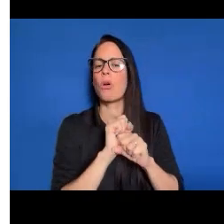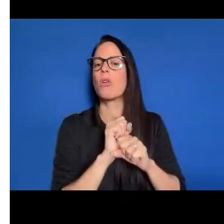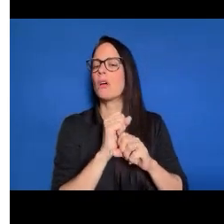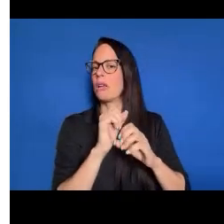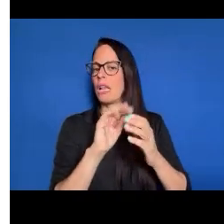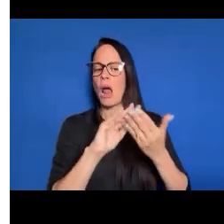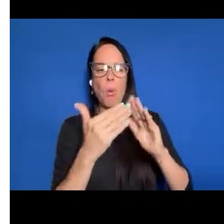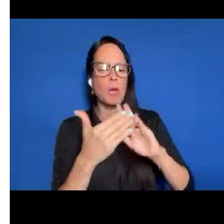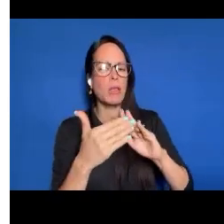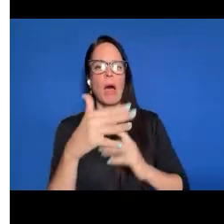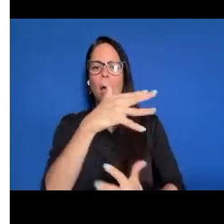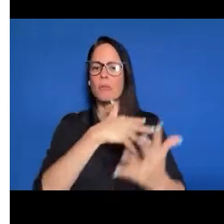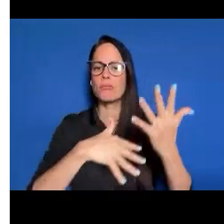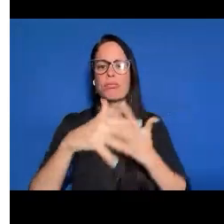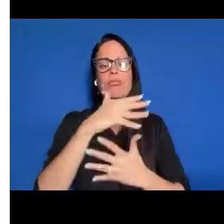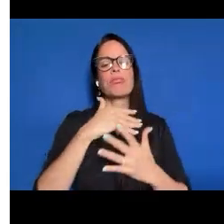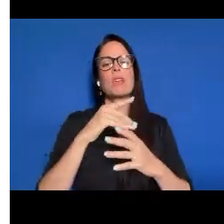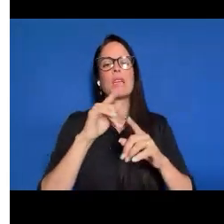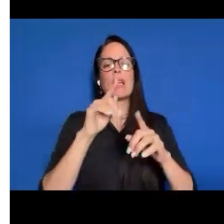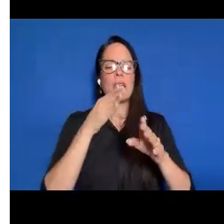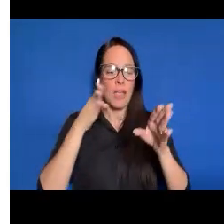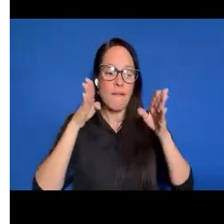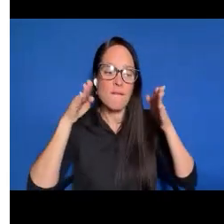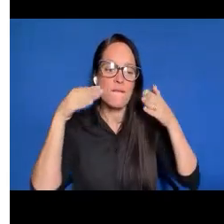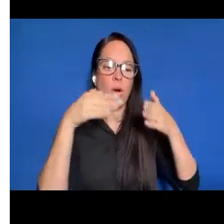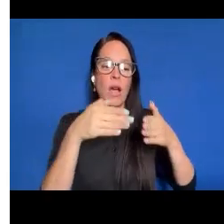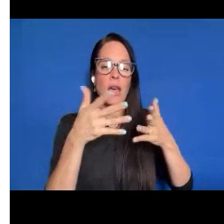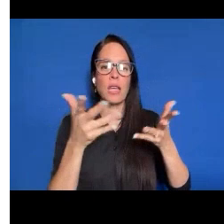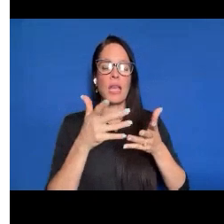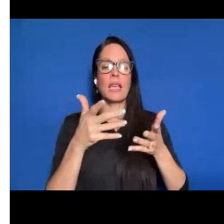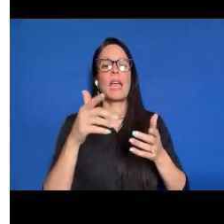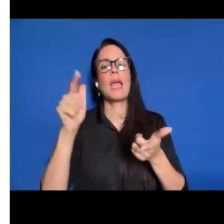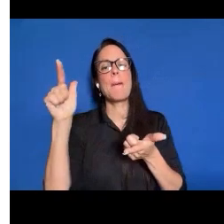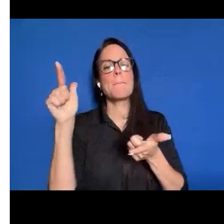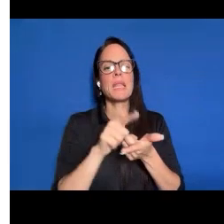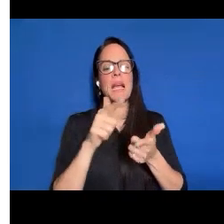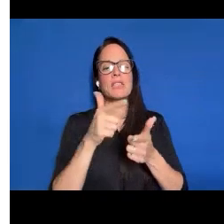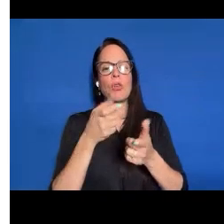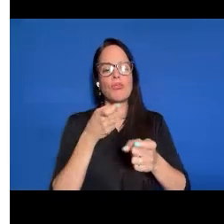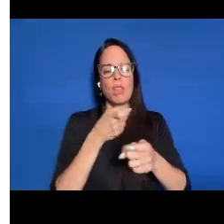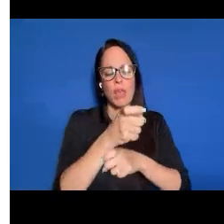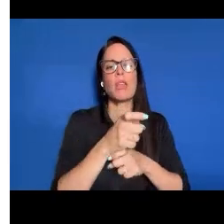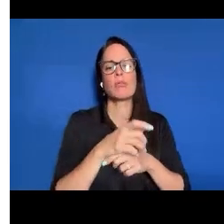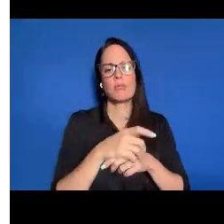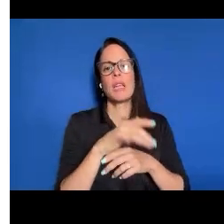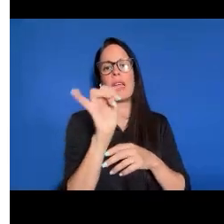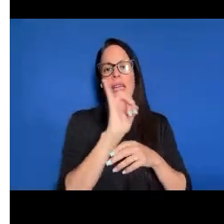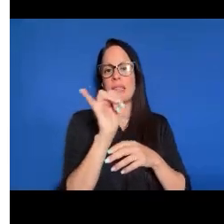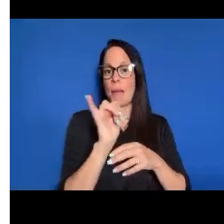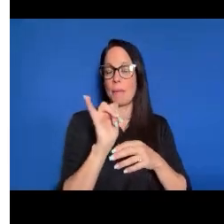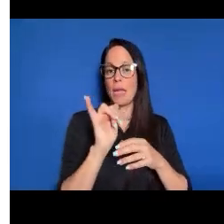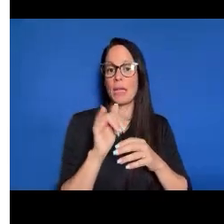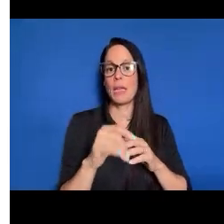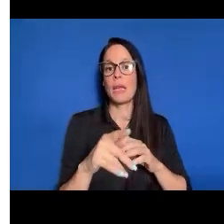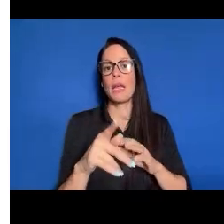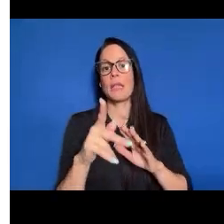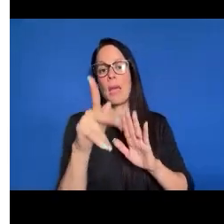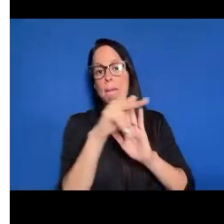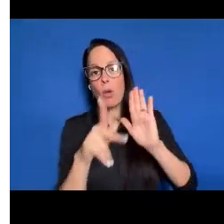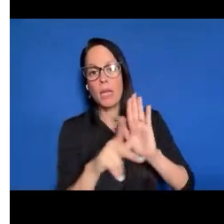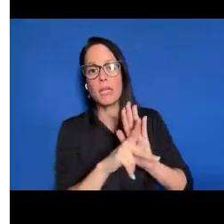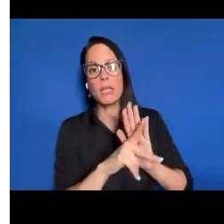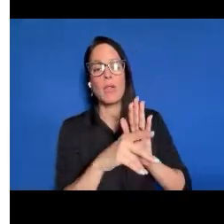de drogas, específicamente enfocado en reducción de daño. Y también ofrezco cursos sobre políticas de drogas, entre otras áreas de salud